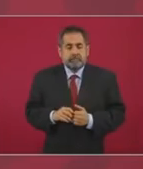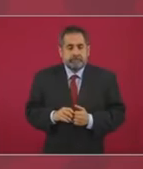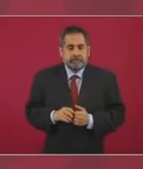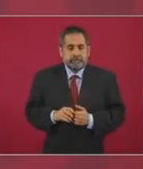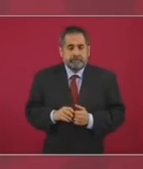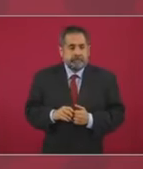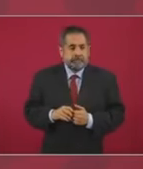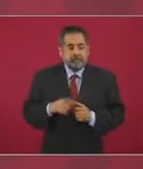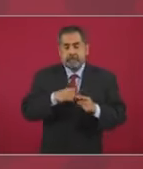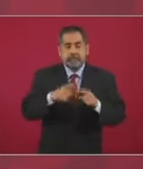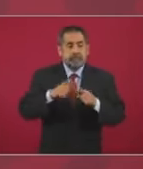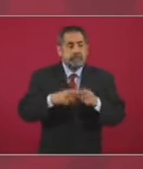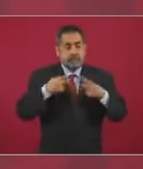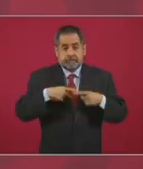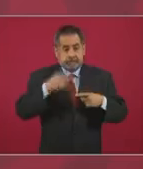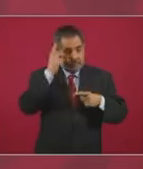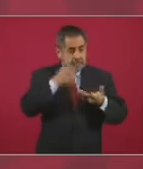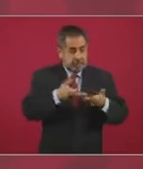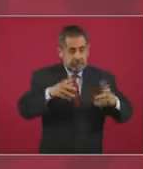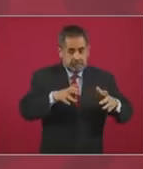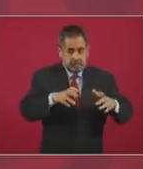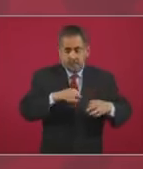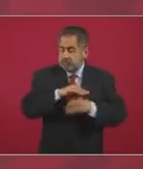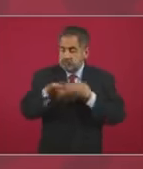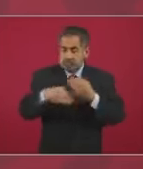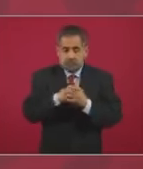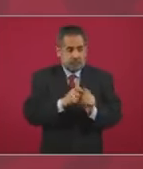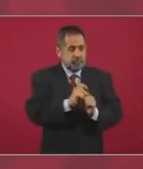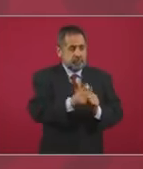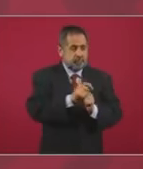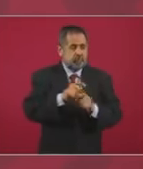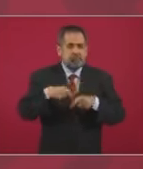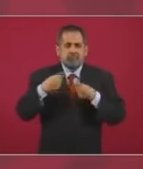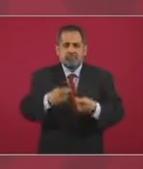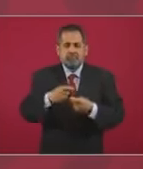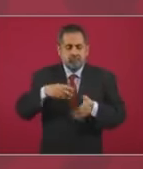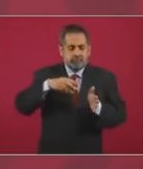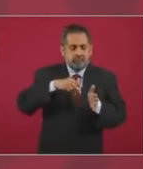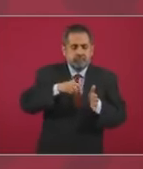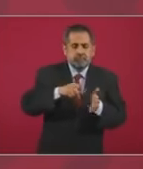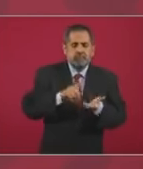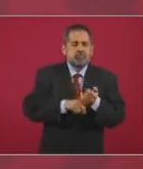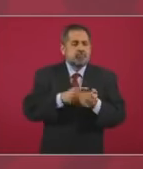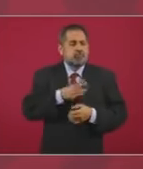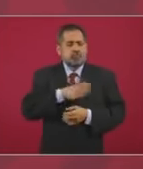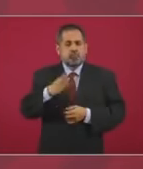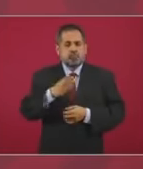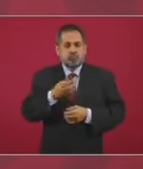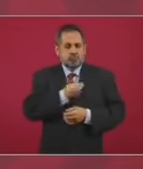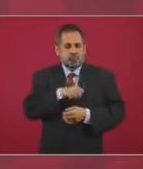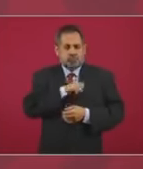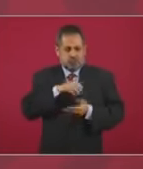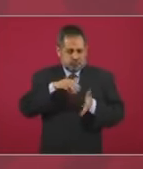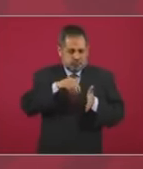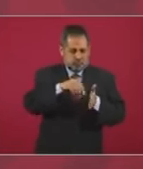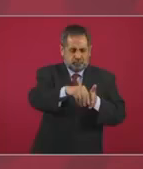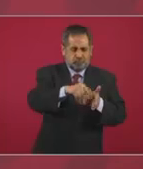todos los productores están recibiendo fertilizante. Es el único estado en